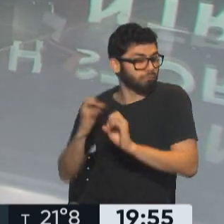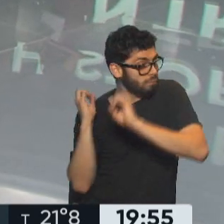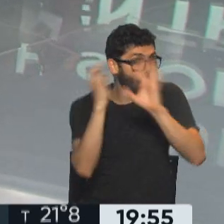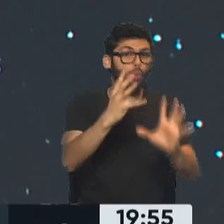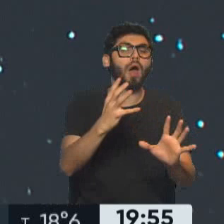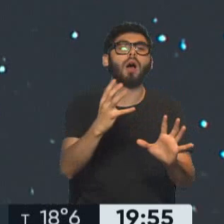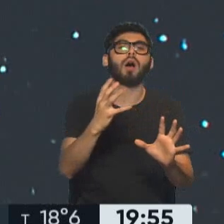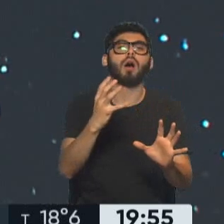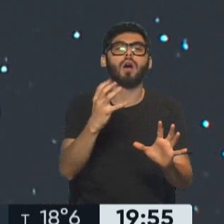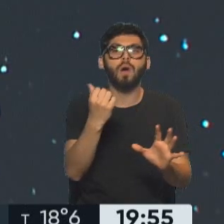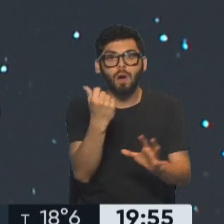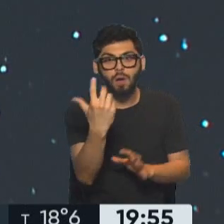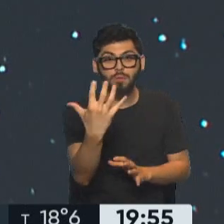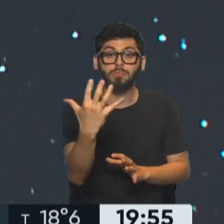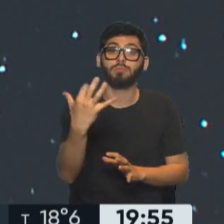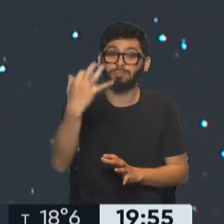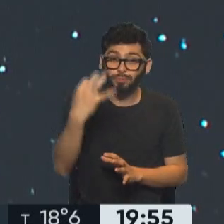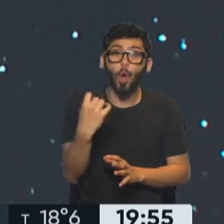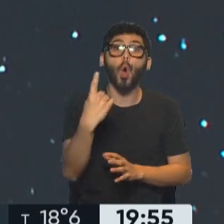de más de